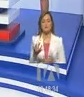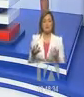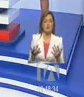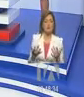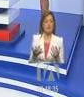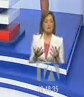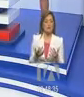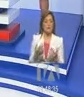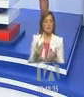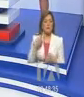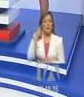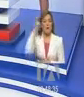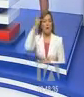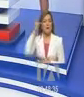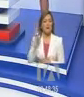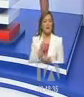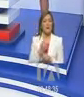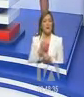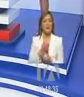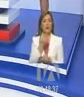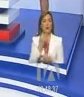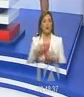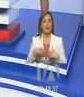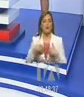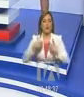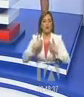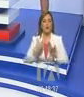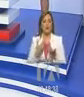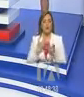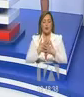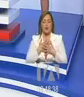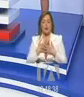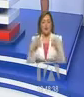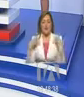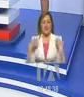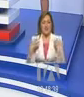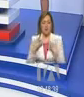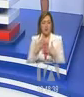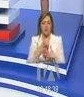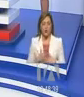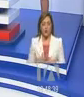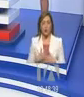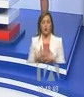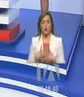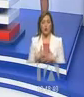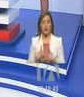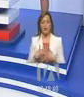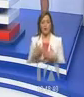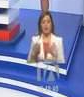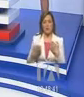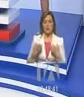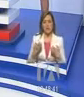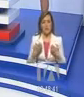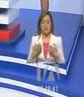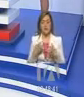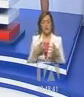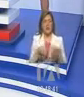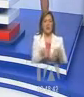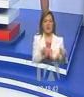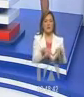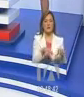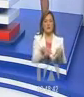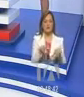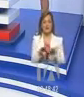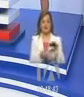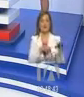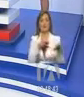los padres para trabajar con ellos, para aliviarles este estrés o para canalizar mejor las emociones, tomando en cuenta que